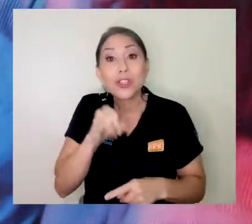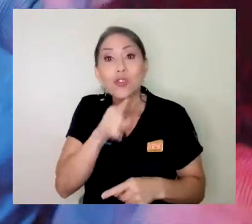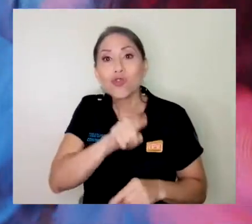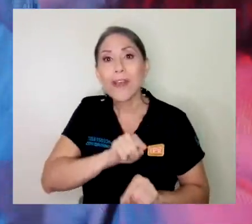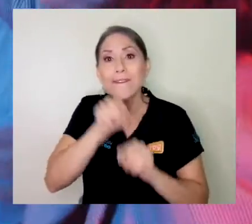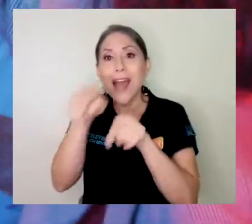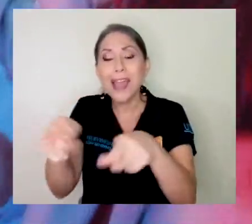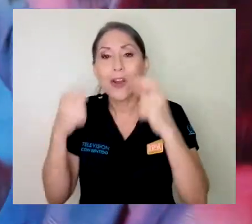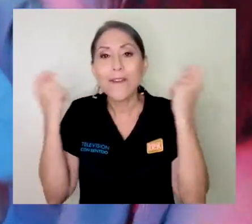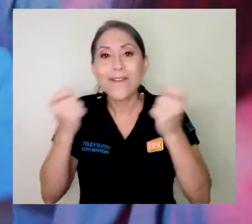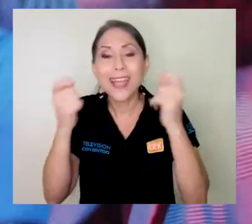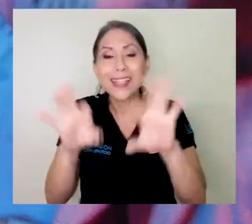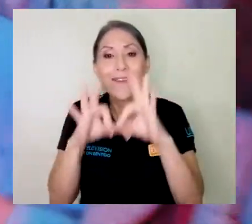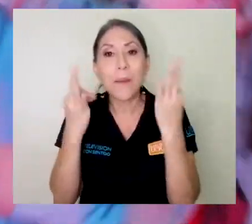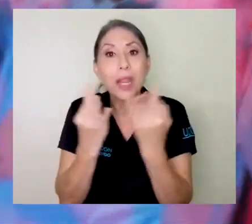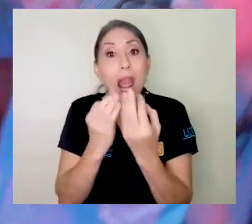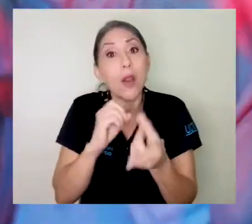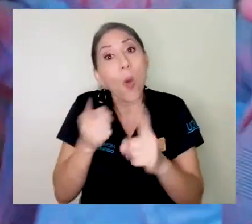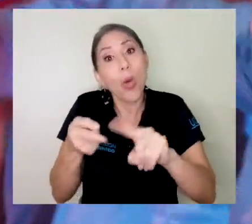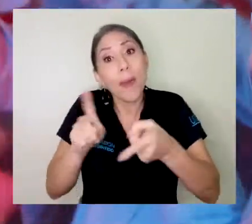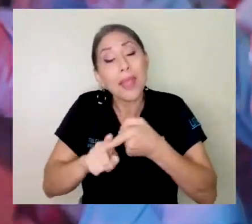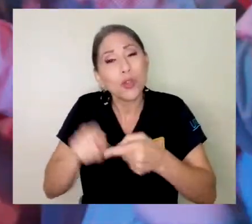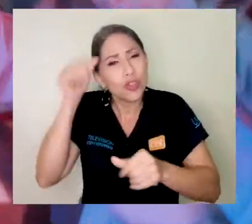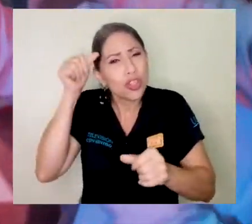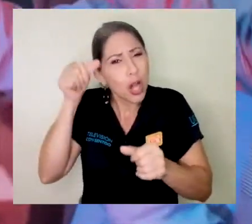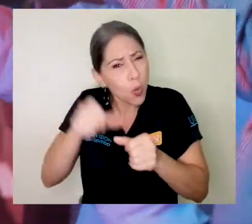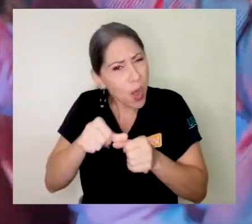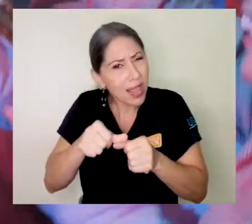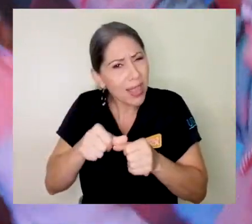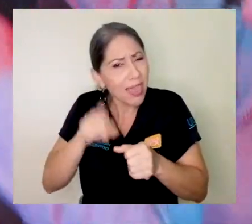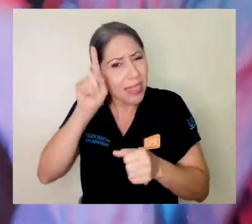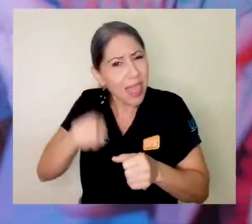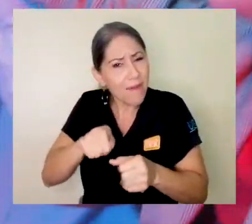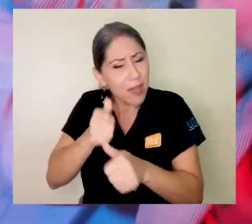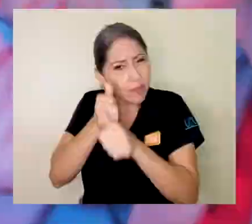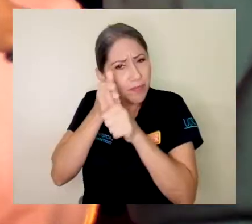familiar o de amigos, recuerde tener presente las siguientes